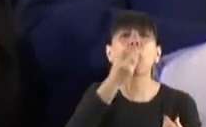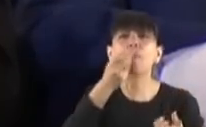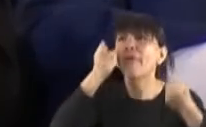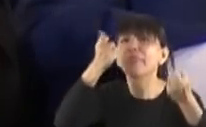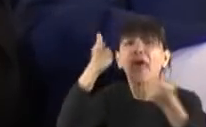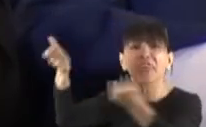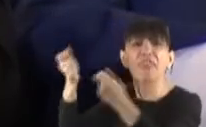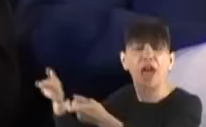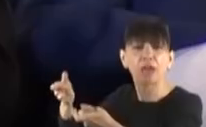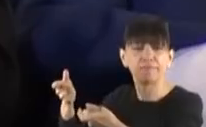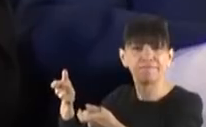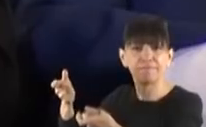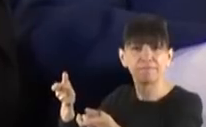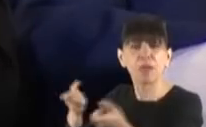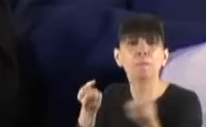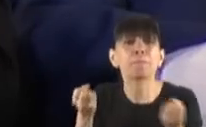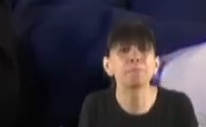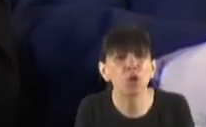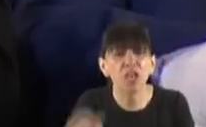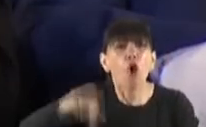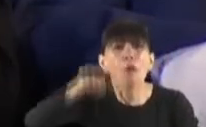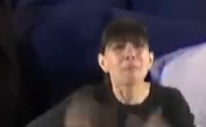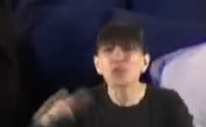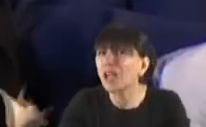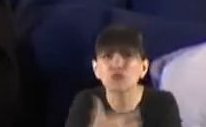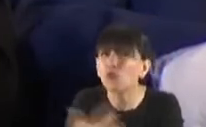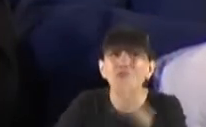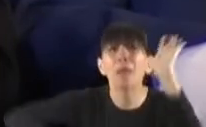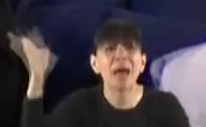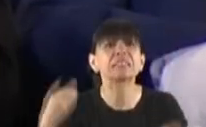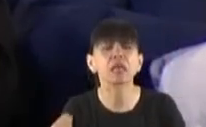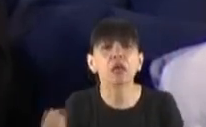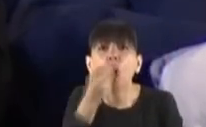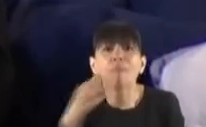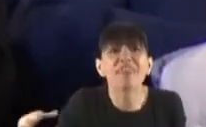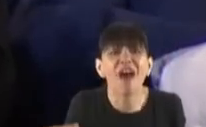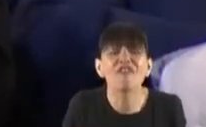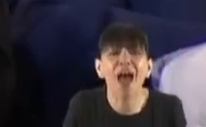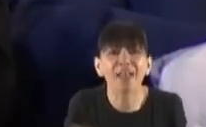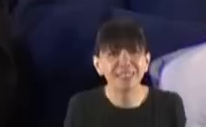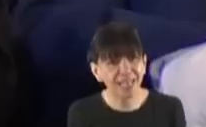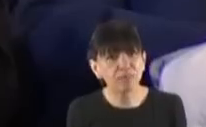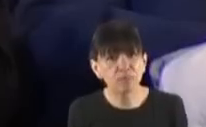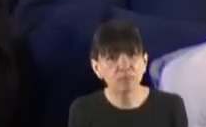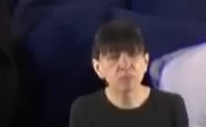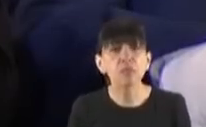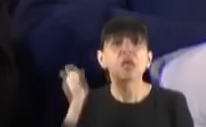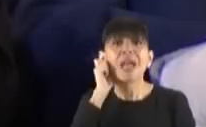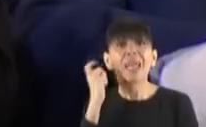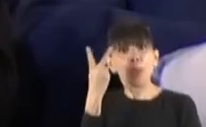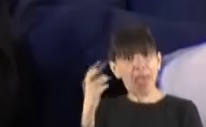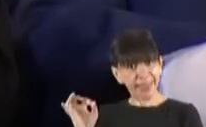Porque lo que el mundo sufre hoy, más que nada, es hambre. Yo celebro que en el G20 hayan incorporado a